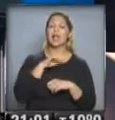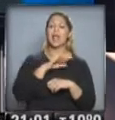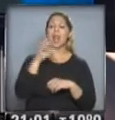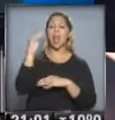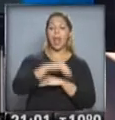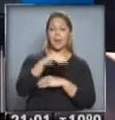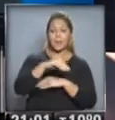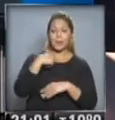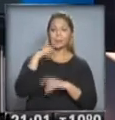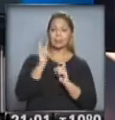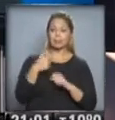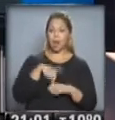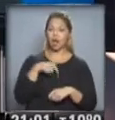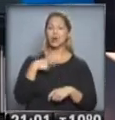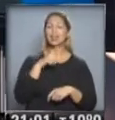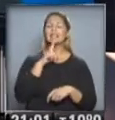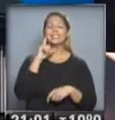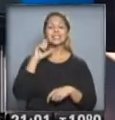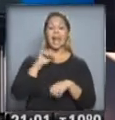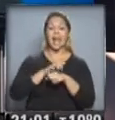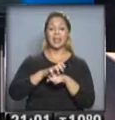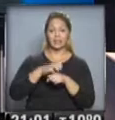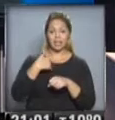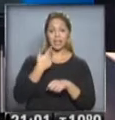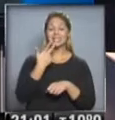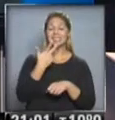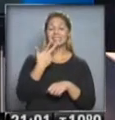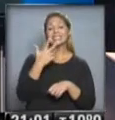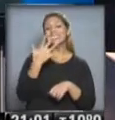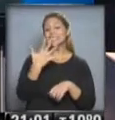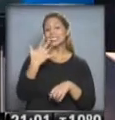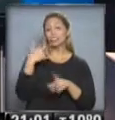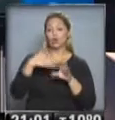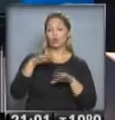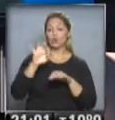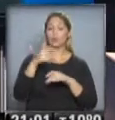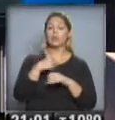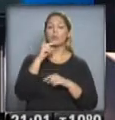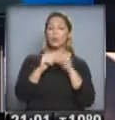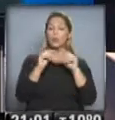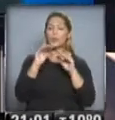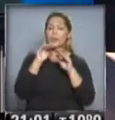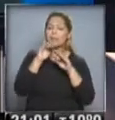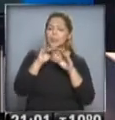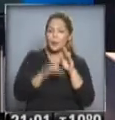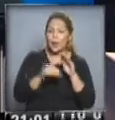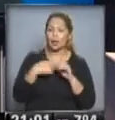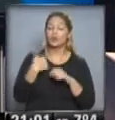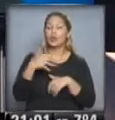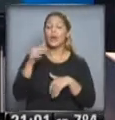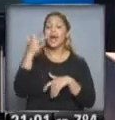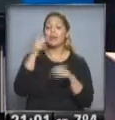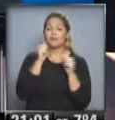pampa. Ya en estos momentos en Tandil la temperatura es de 5 décimas sobre cero. Seguirá descendiendo más la temperatura, donde se esperan